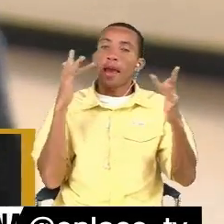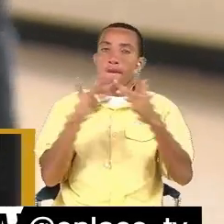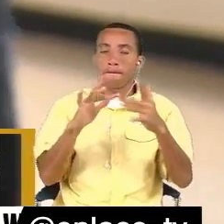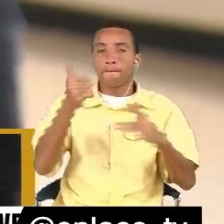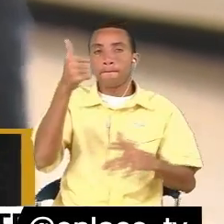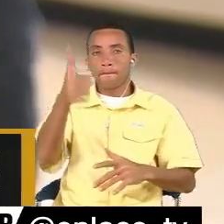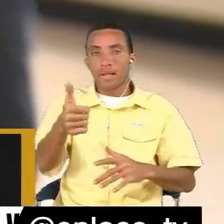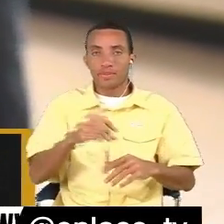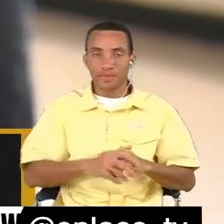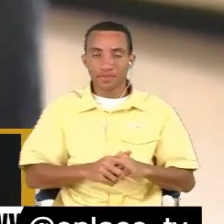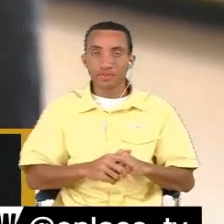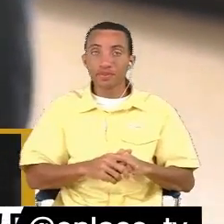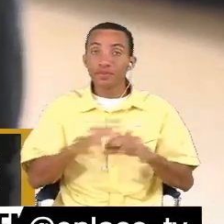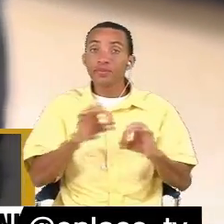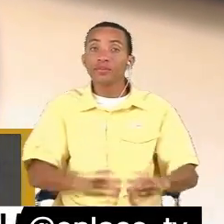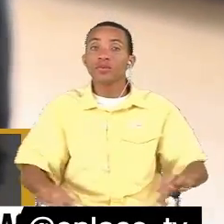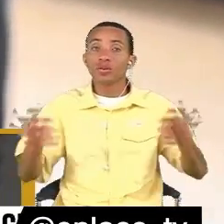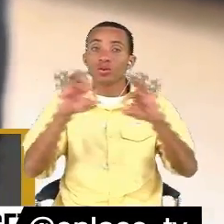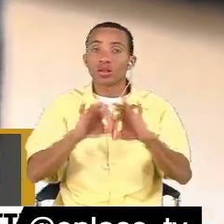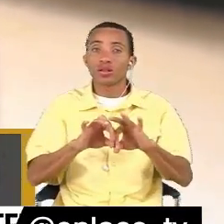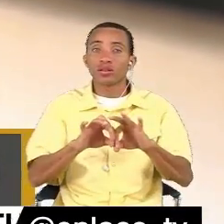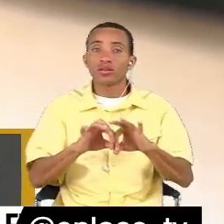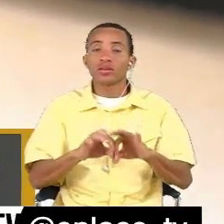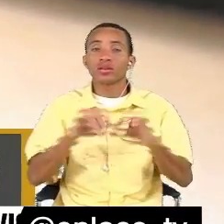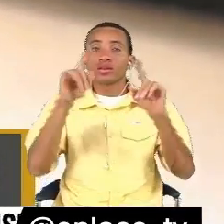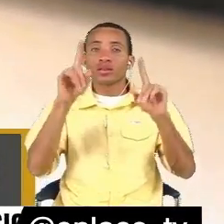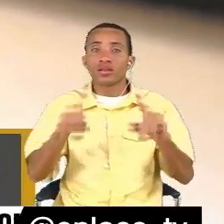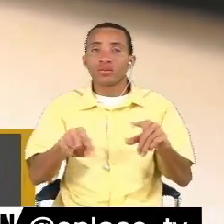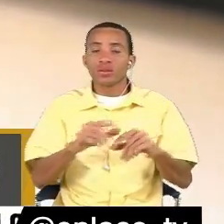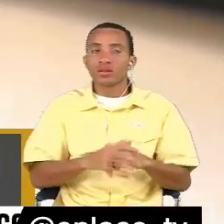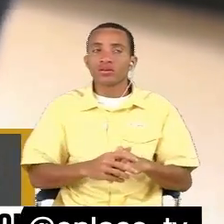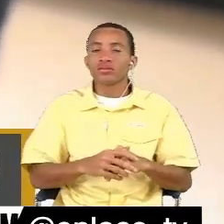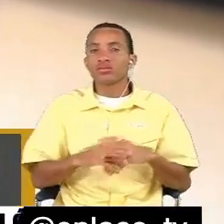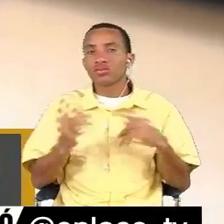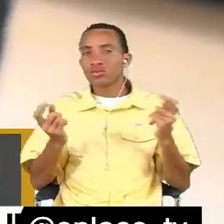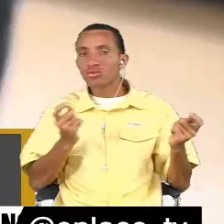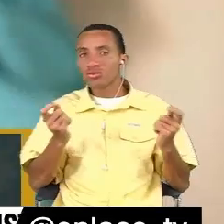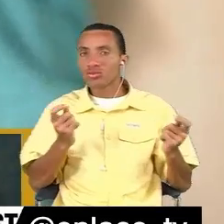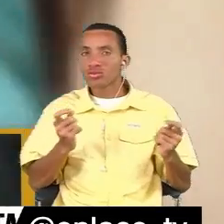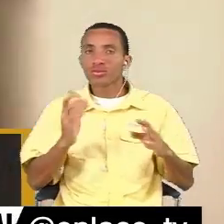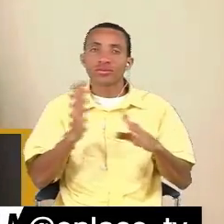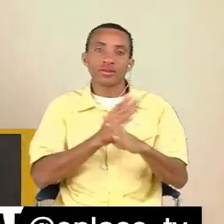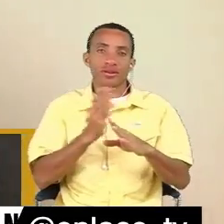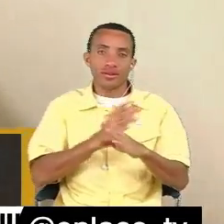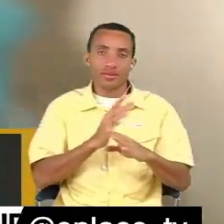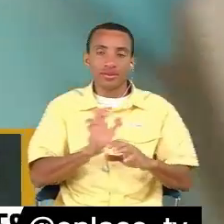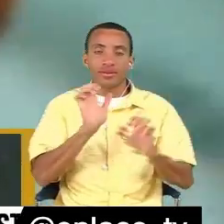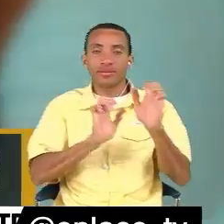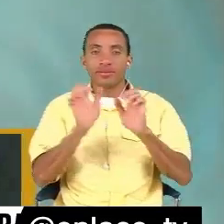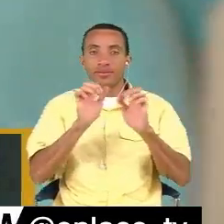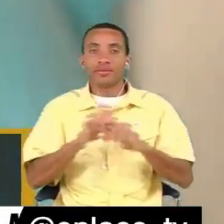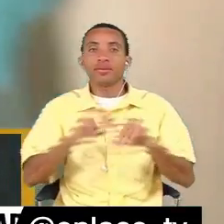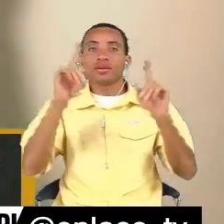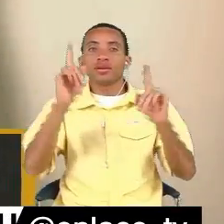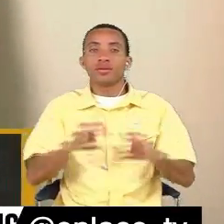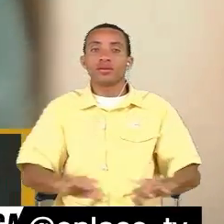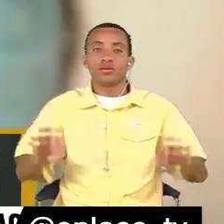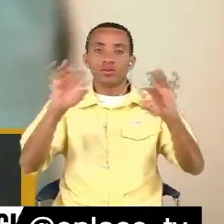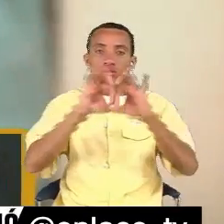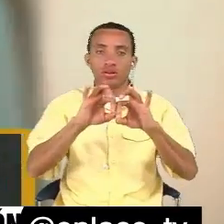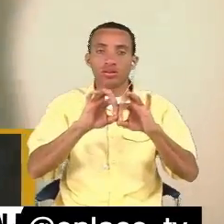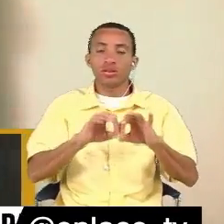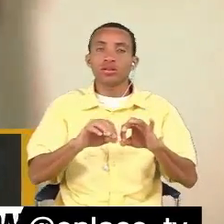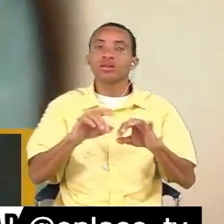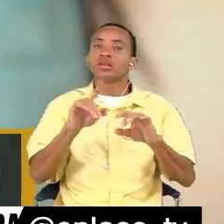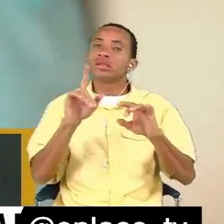también es importante que vamos a tratar de manejar lo que es el problema de la prevención del delito, que eso es importante para